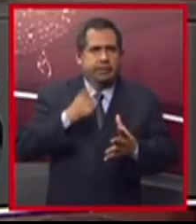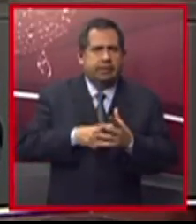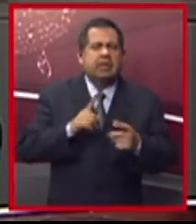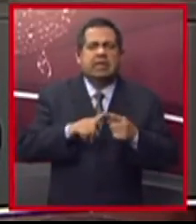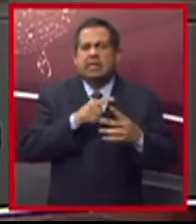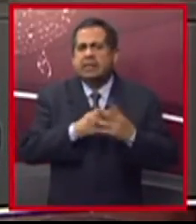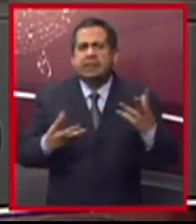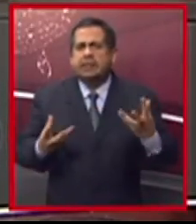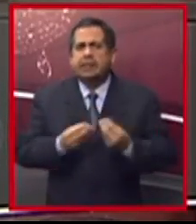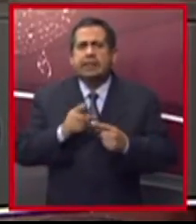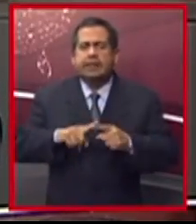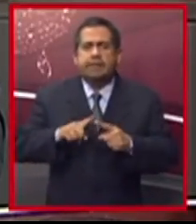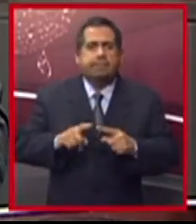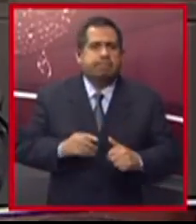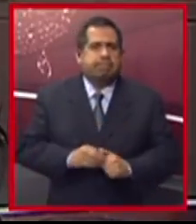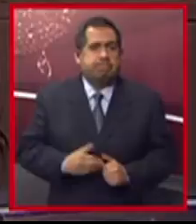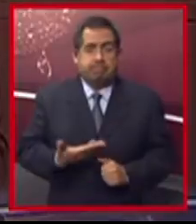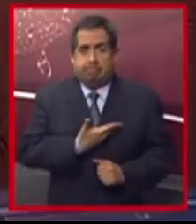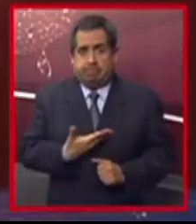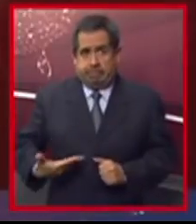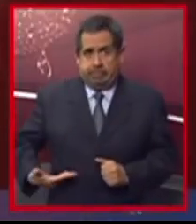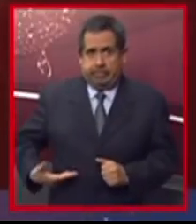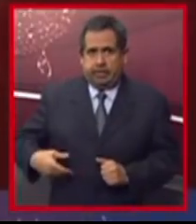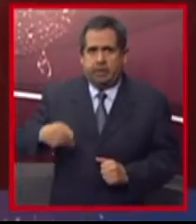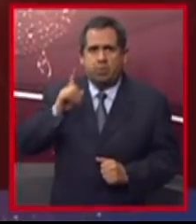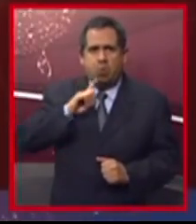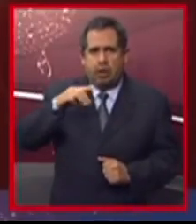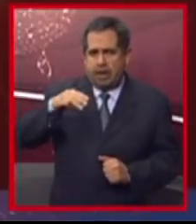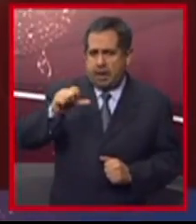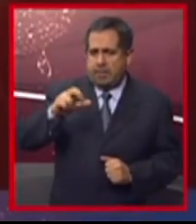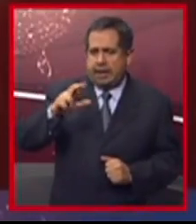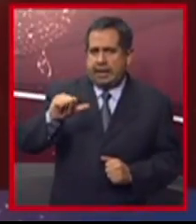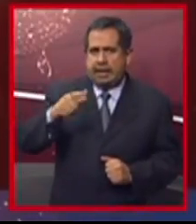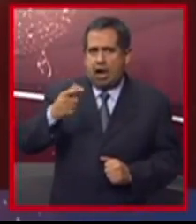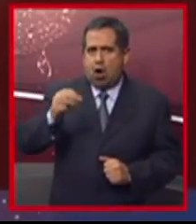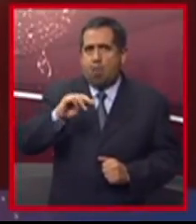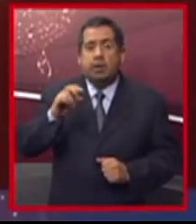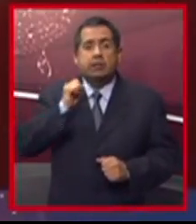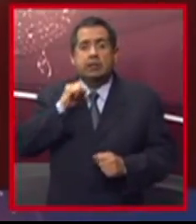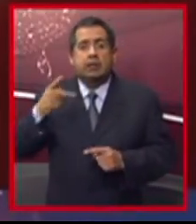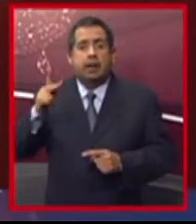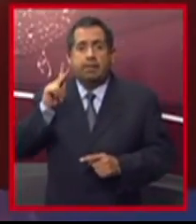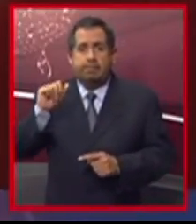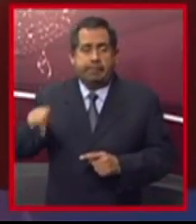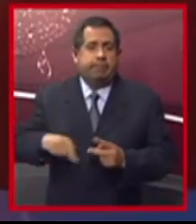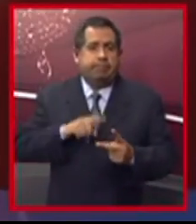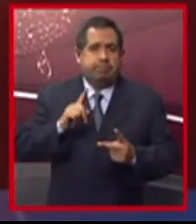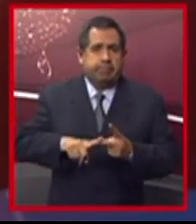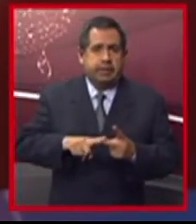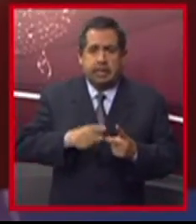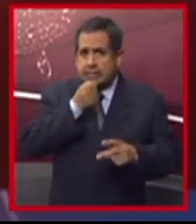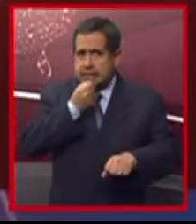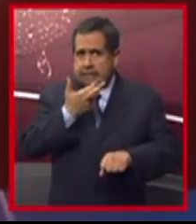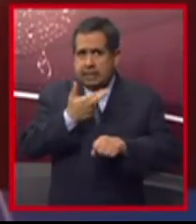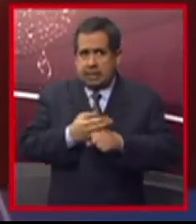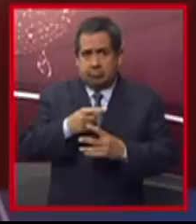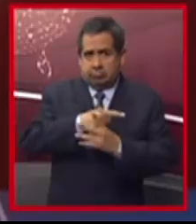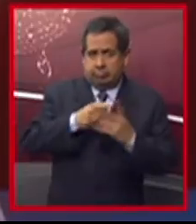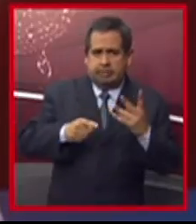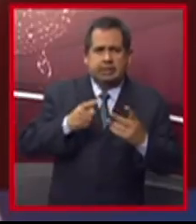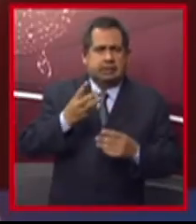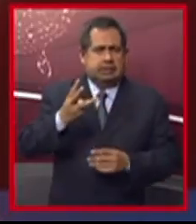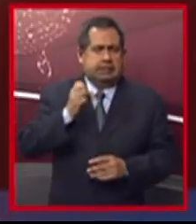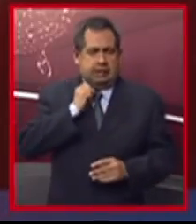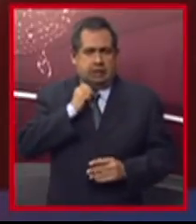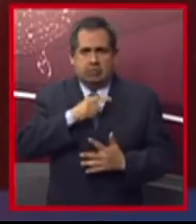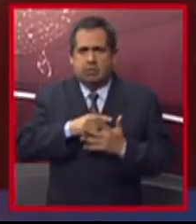la siguiente. En la presidencia, Mariana Gómez del Campo Gursa, senadora del PAN. La secretaría lo ocupan